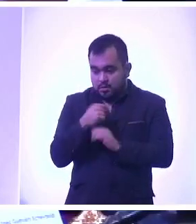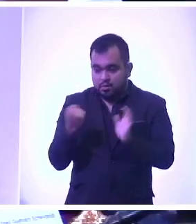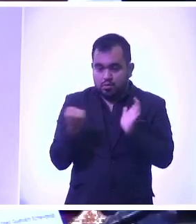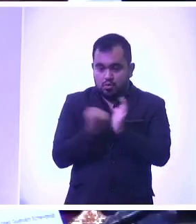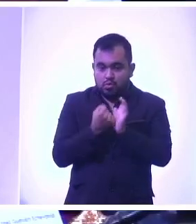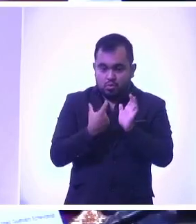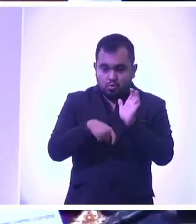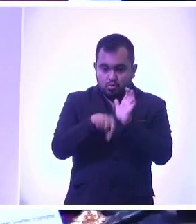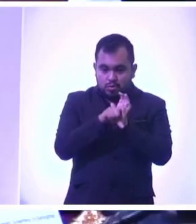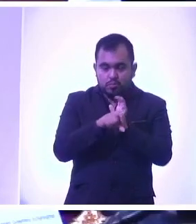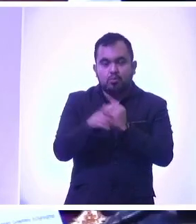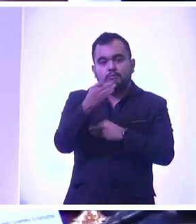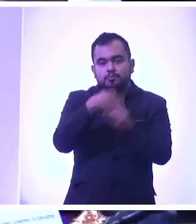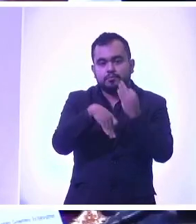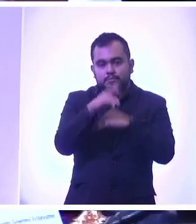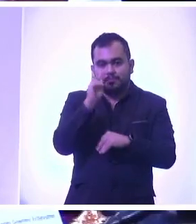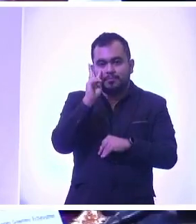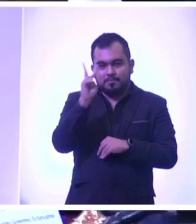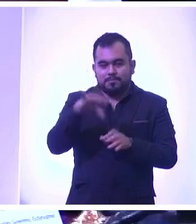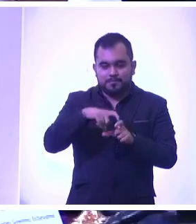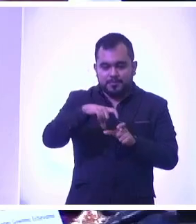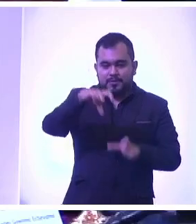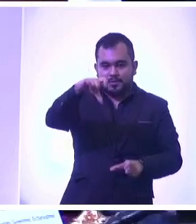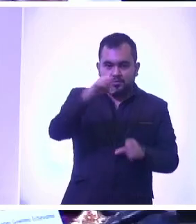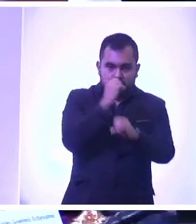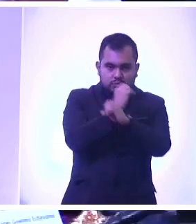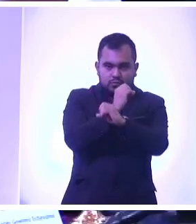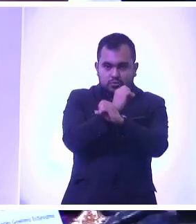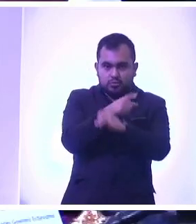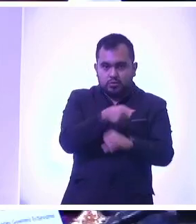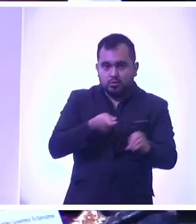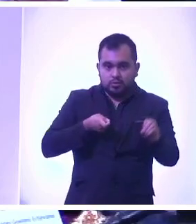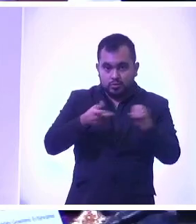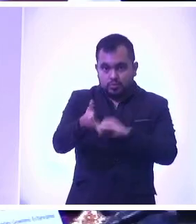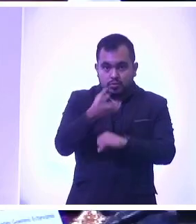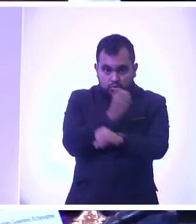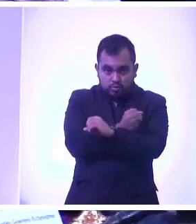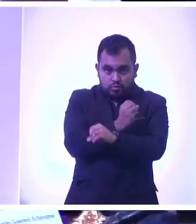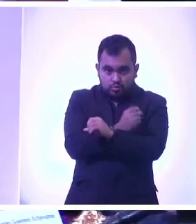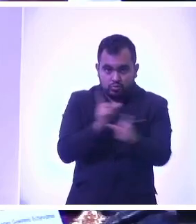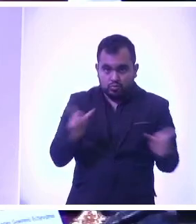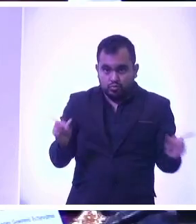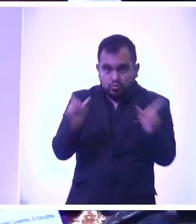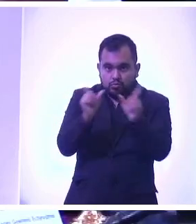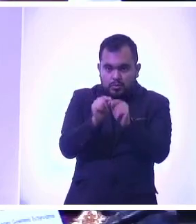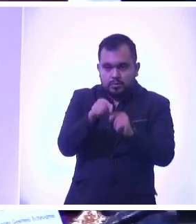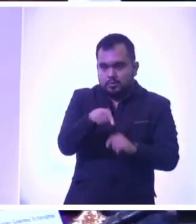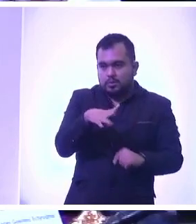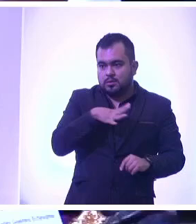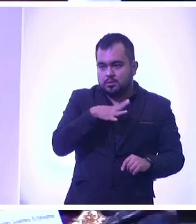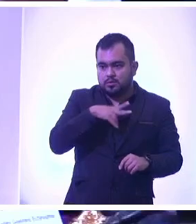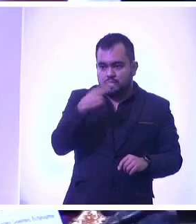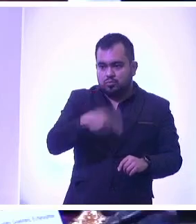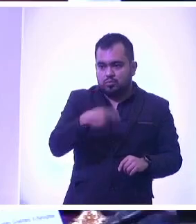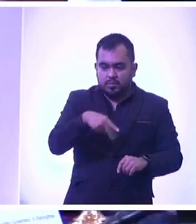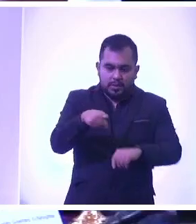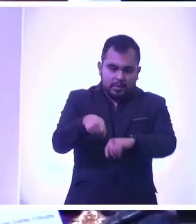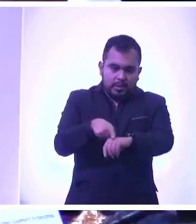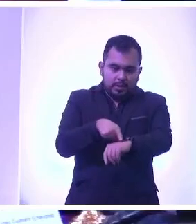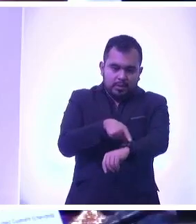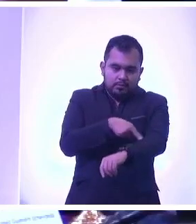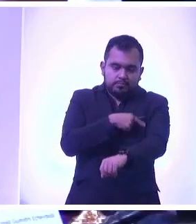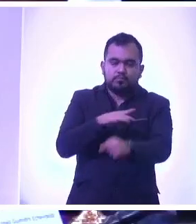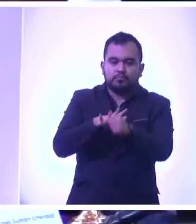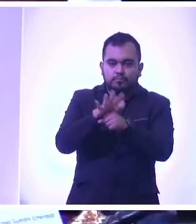por ejemplo Todos hemos visto el ticket del oxo el oxo no se llama oxo nada más no tiene un nombre muy largo de cuál es justamente